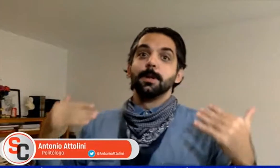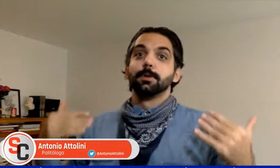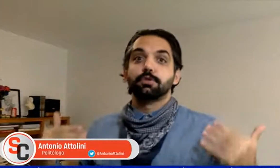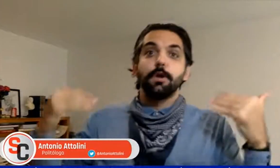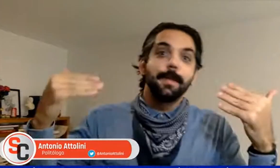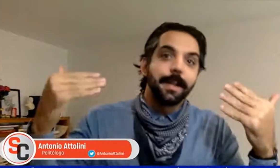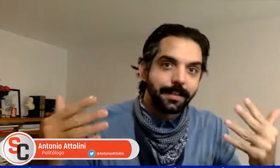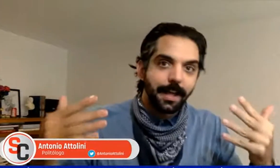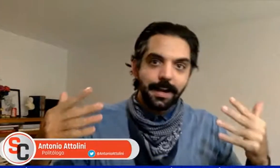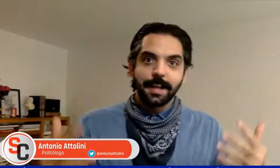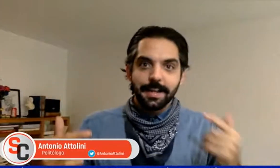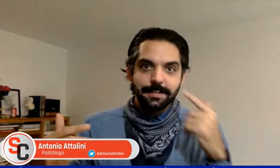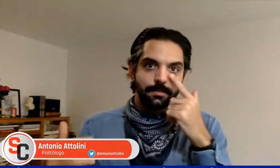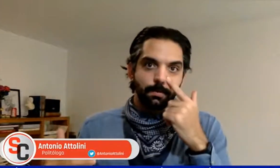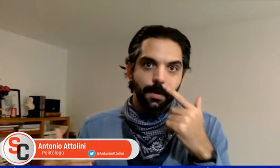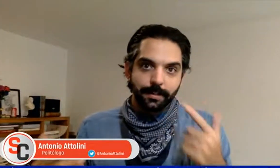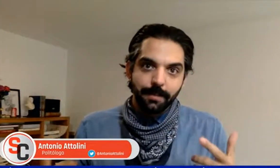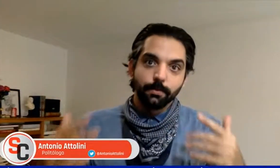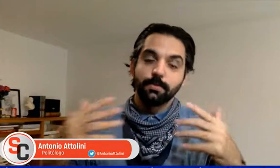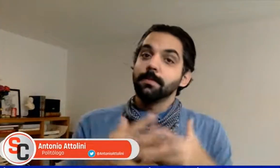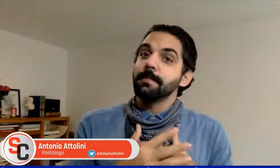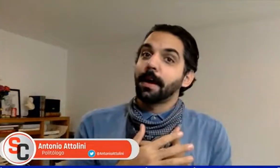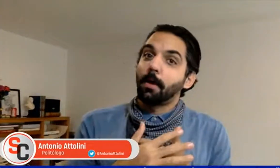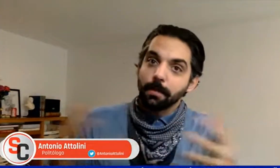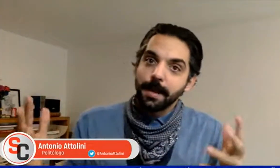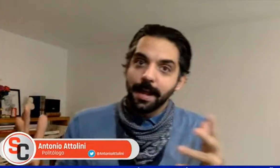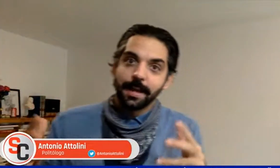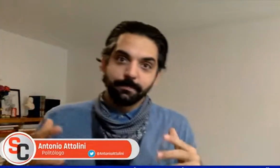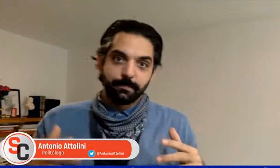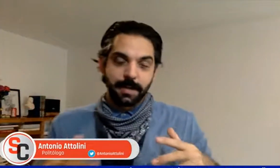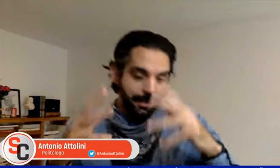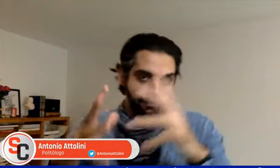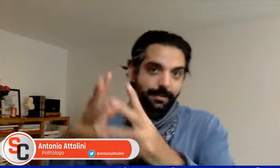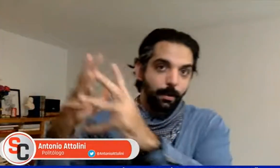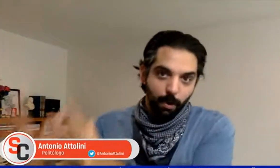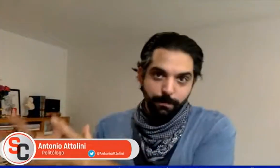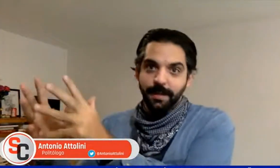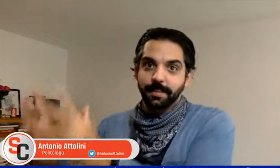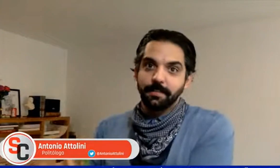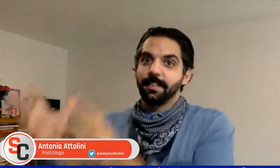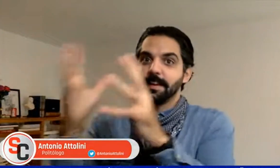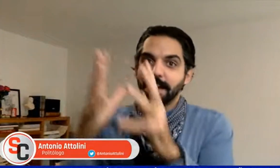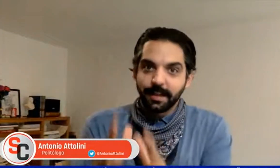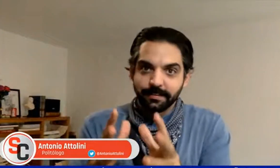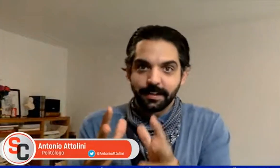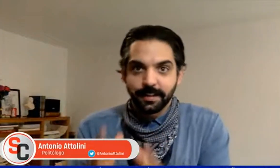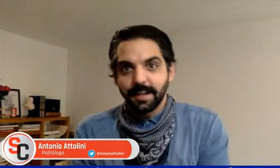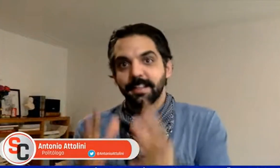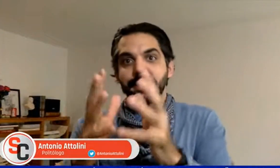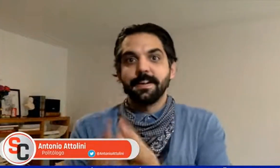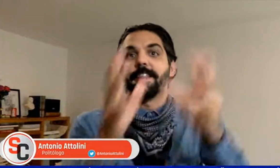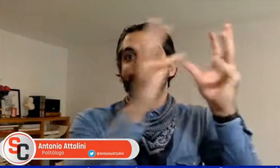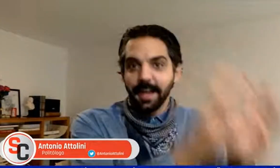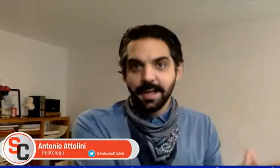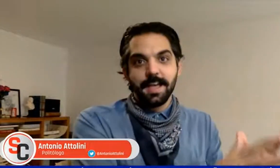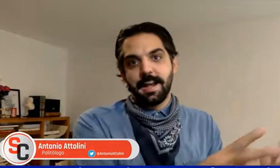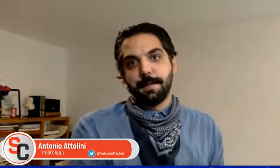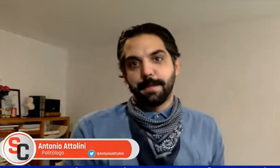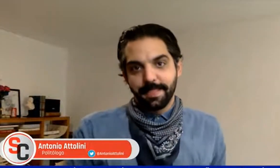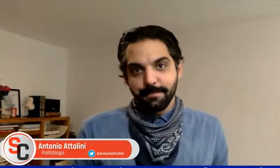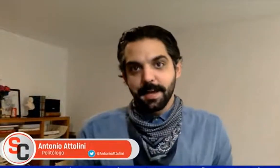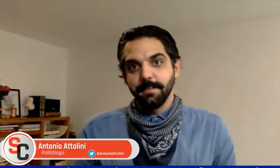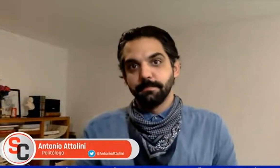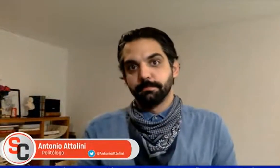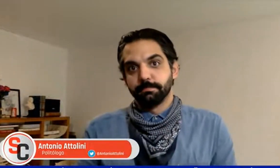permitió solventar la crisis como la tenemos de una mejor manera, la crisis económica derivada de la crisis sanitaria derivada de